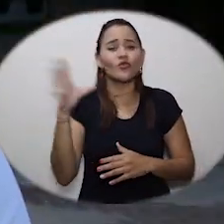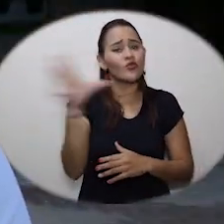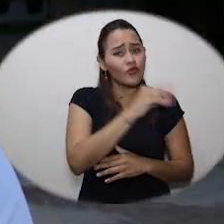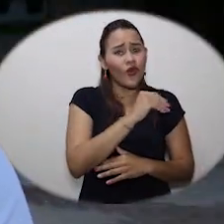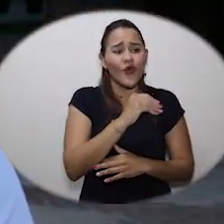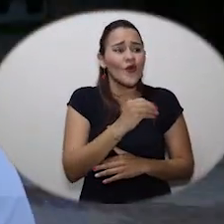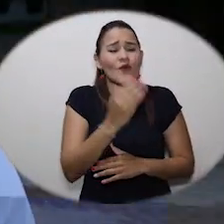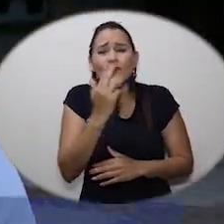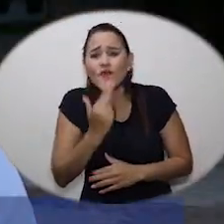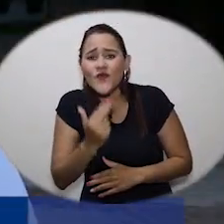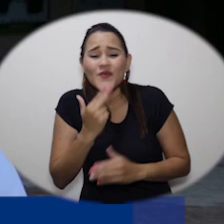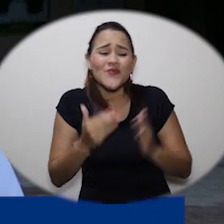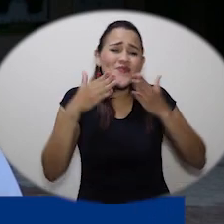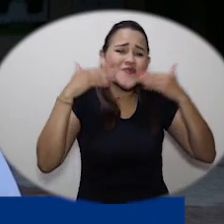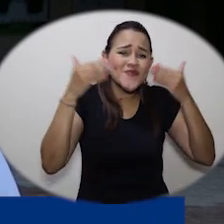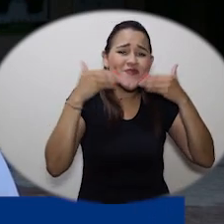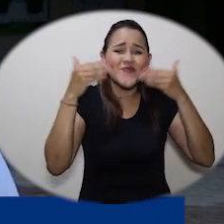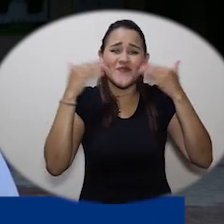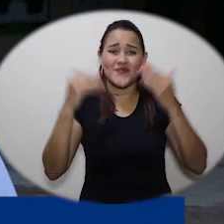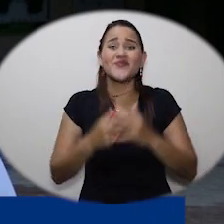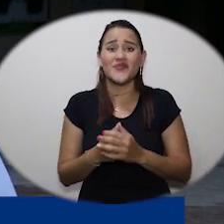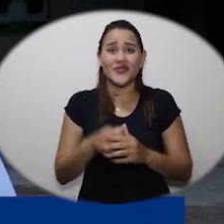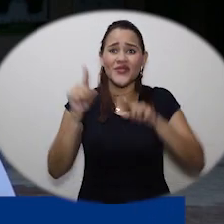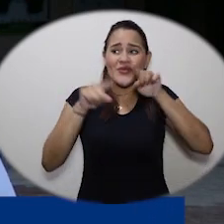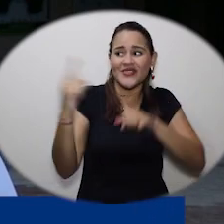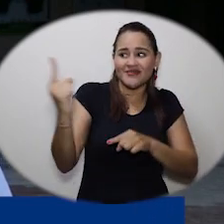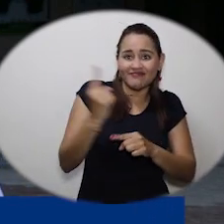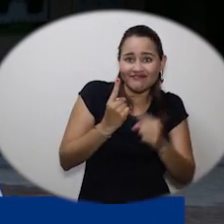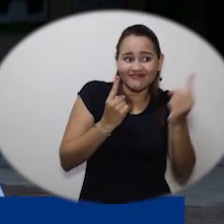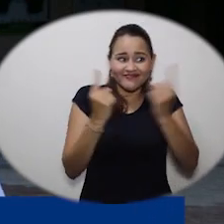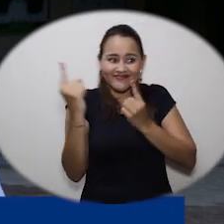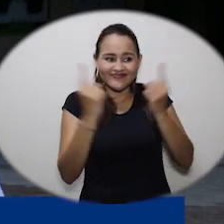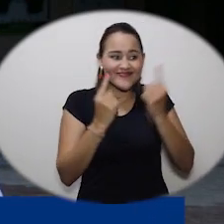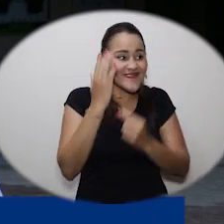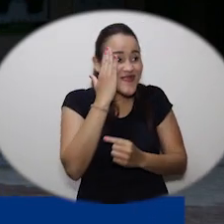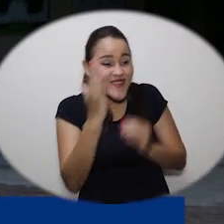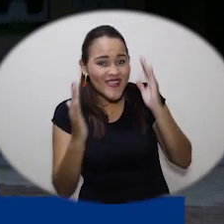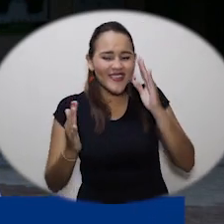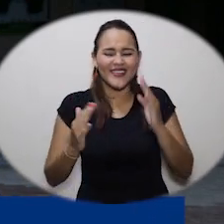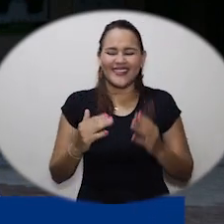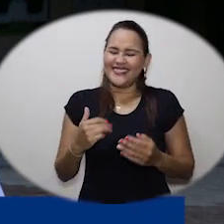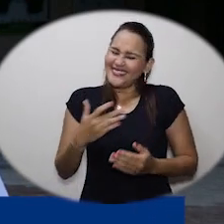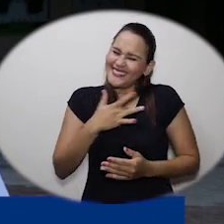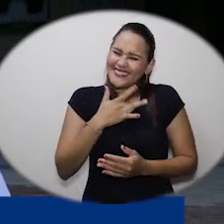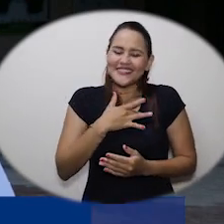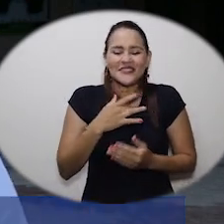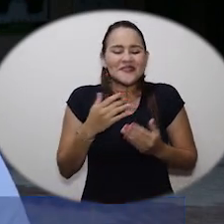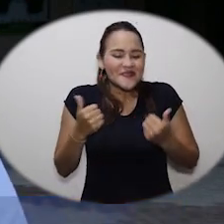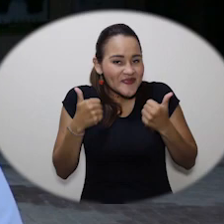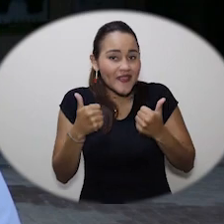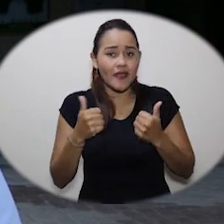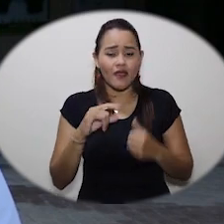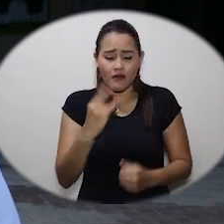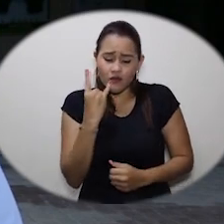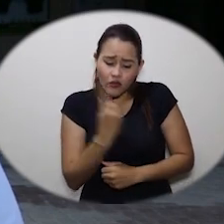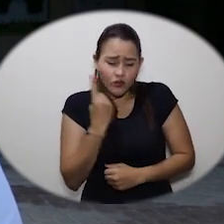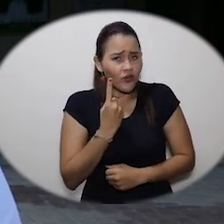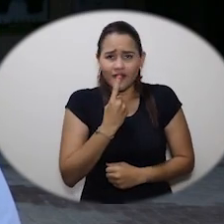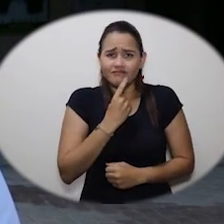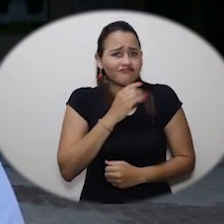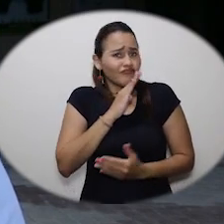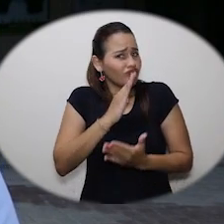conmigo, hay muchas personas que vienen a hablar conmigo, no estoy sola. Los profesores